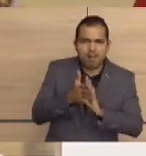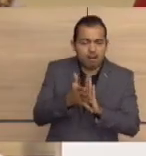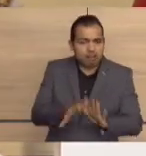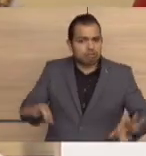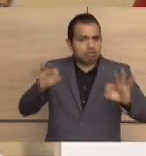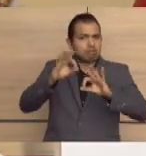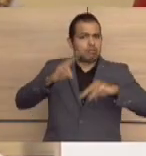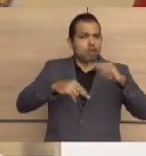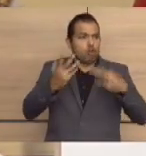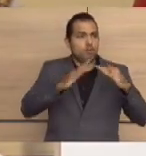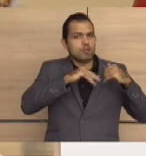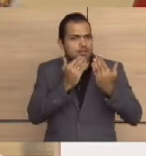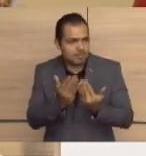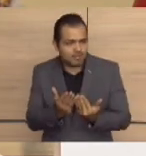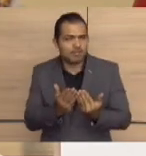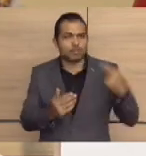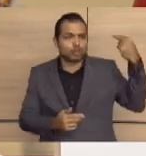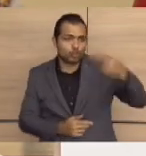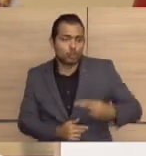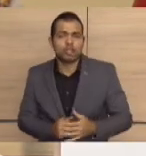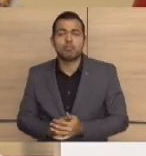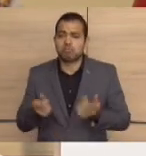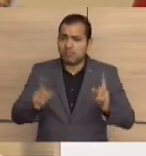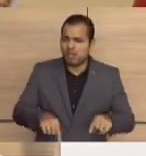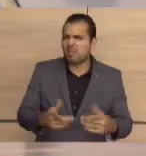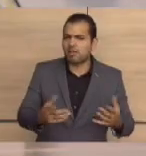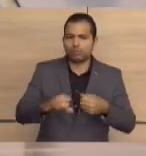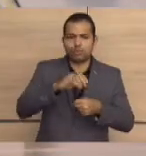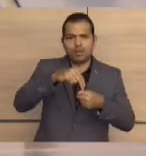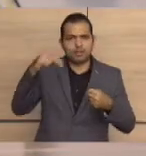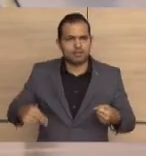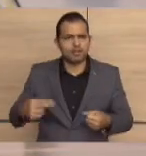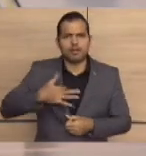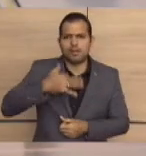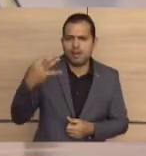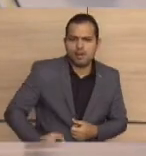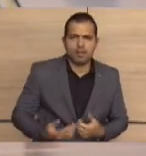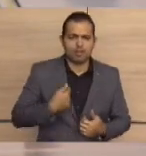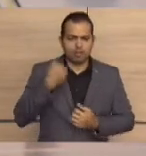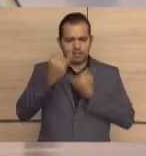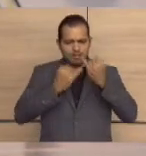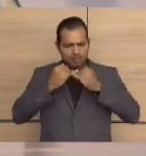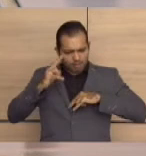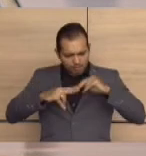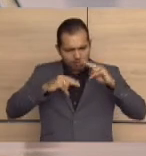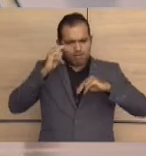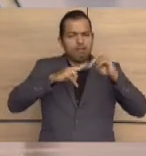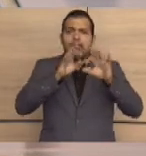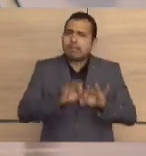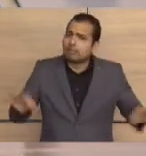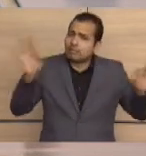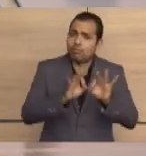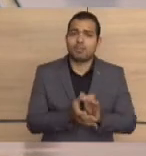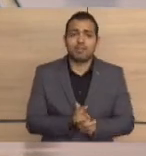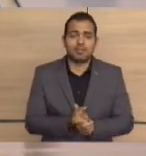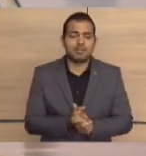los temas relacionados con la ciudadanía, con la ética, con la construcción de identidad, pero principalmente ese debate que ustedes